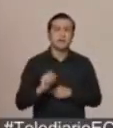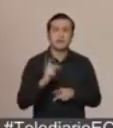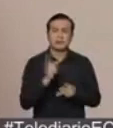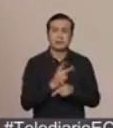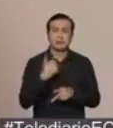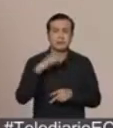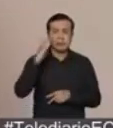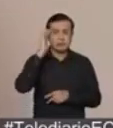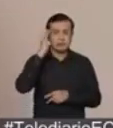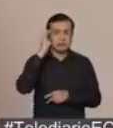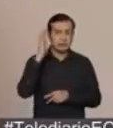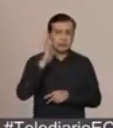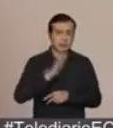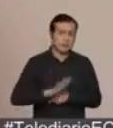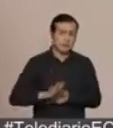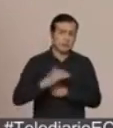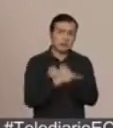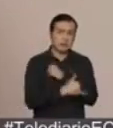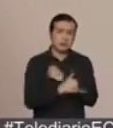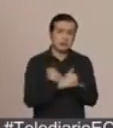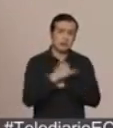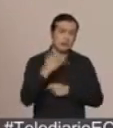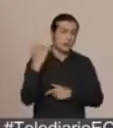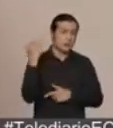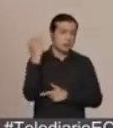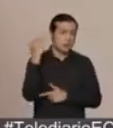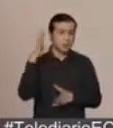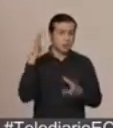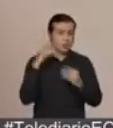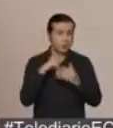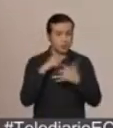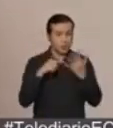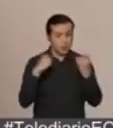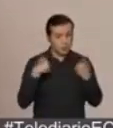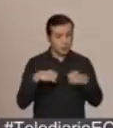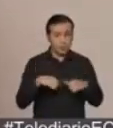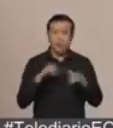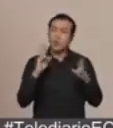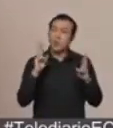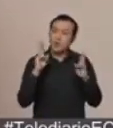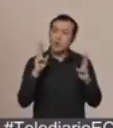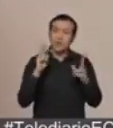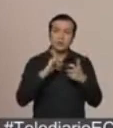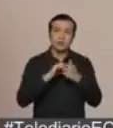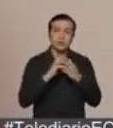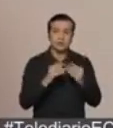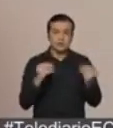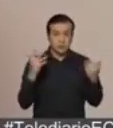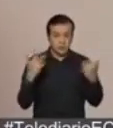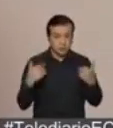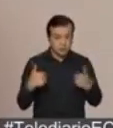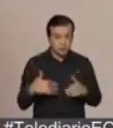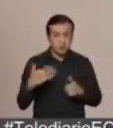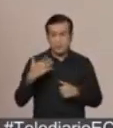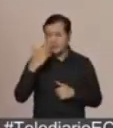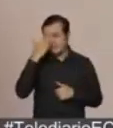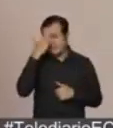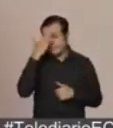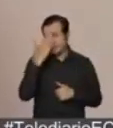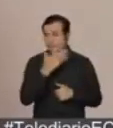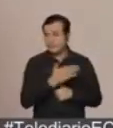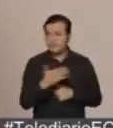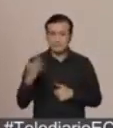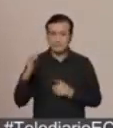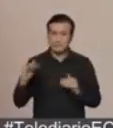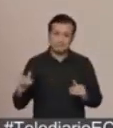molestia para el país, para la industria, para todo ese esfuerzo que se ha hecho. Esperemos que esto se pueda solventar. La carta al más